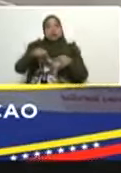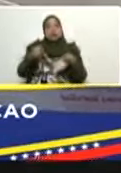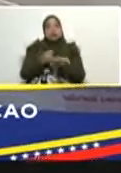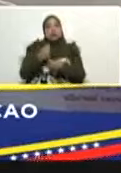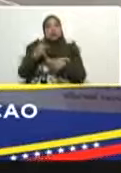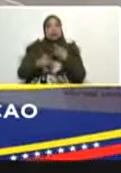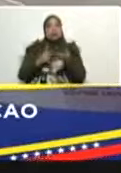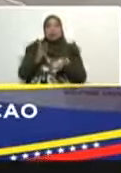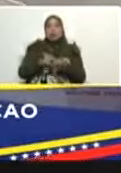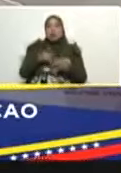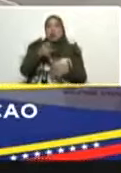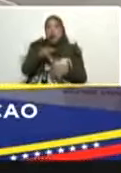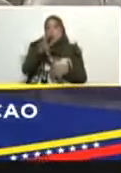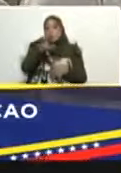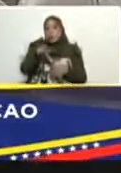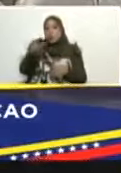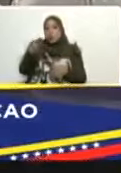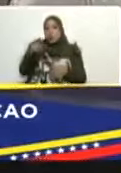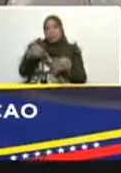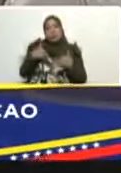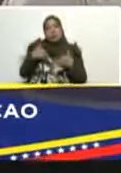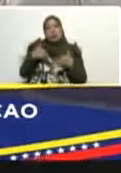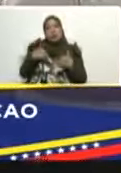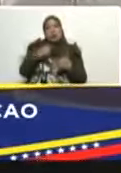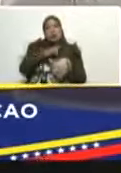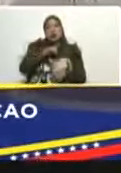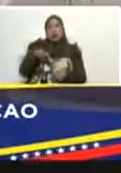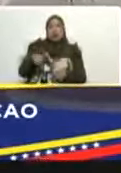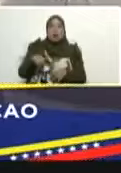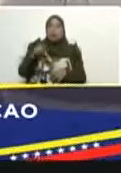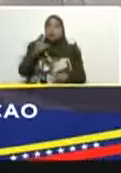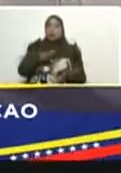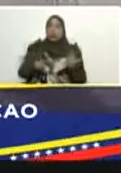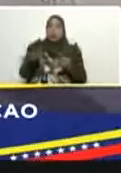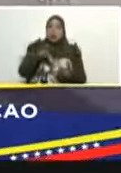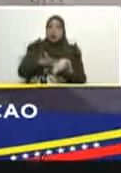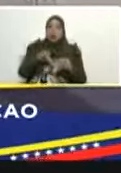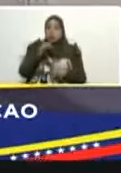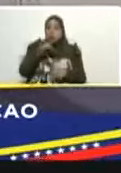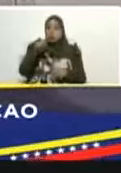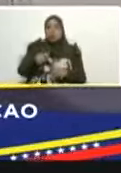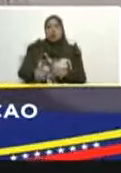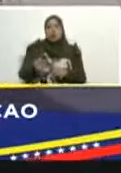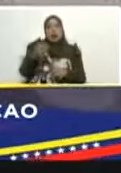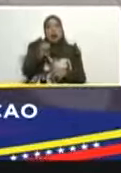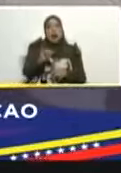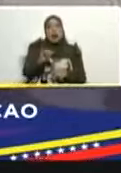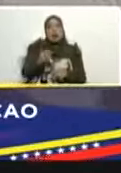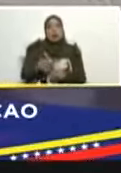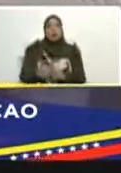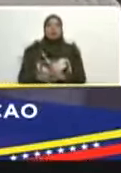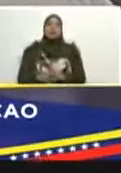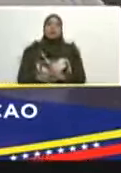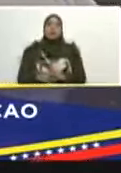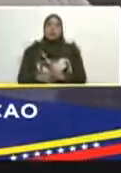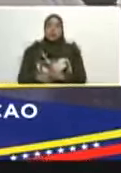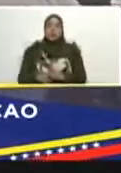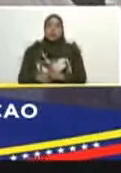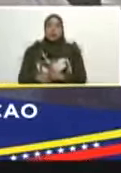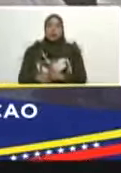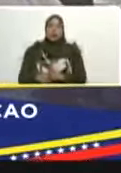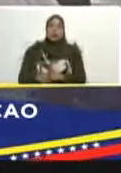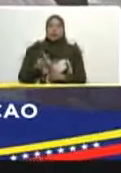dicho qué tienen, que nos han dicho a nosotros los científicos qué es lo que tenemos que hacer. Y entender,